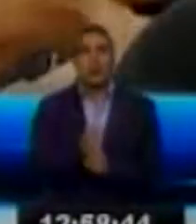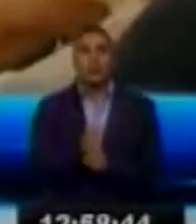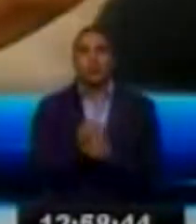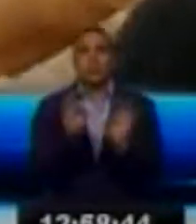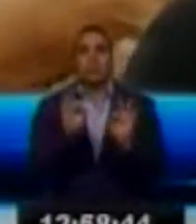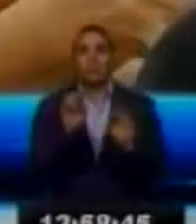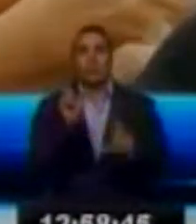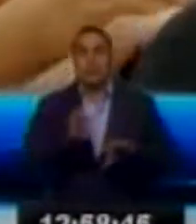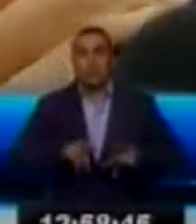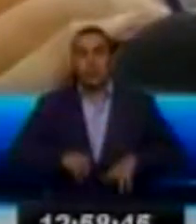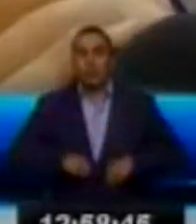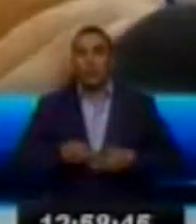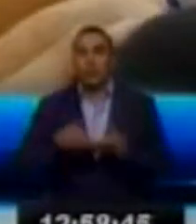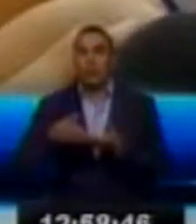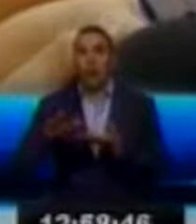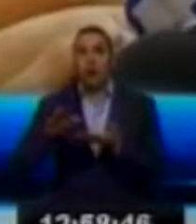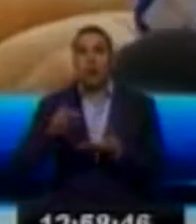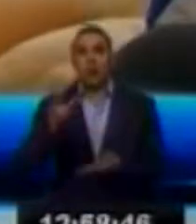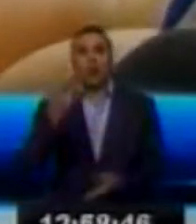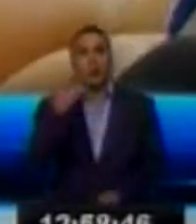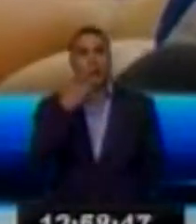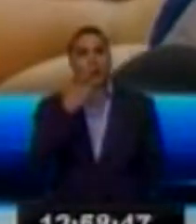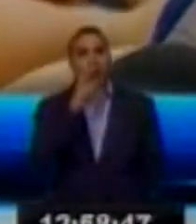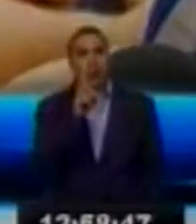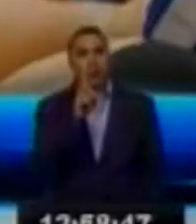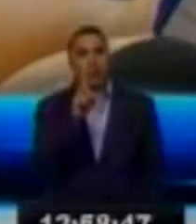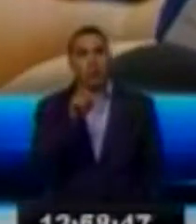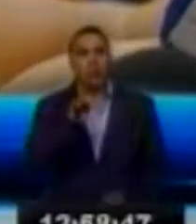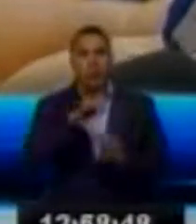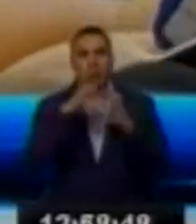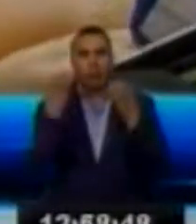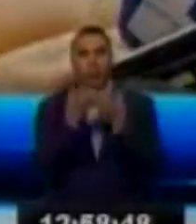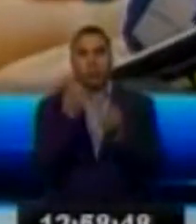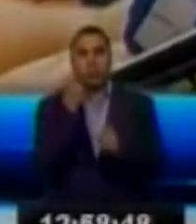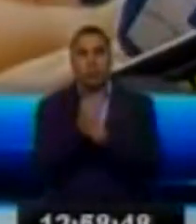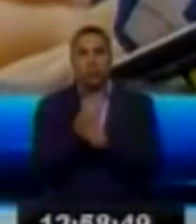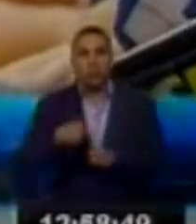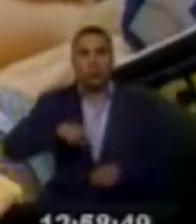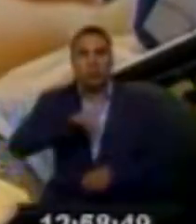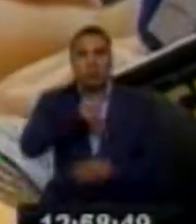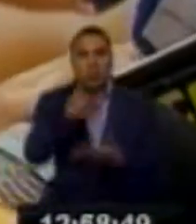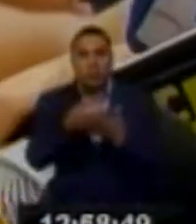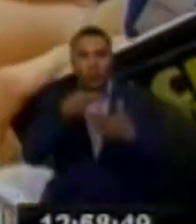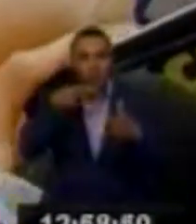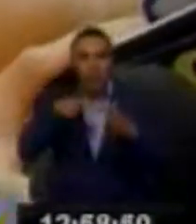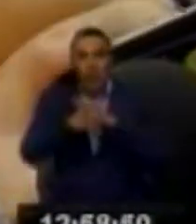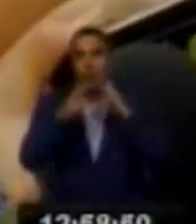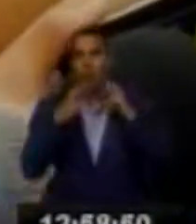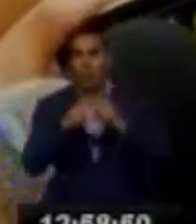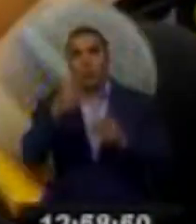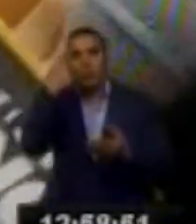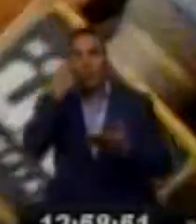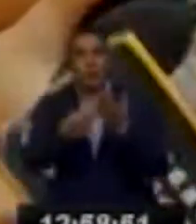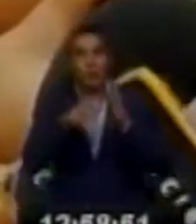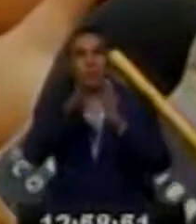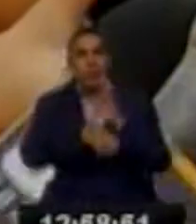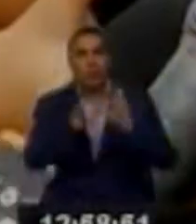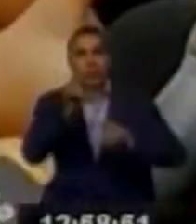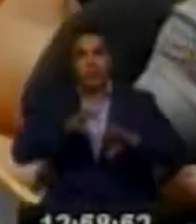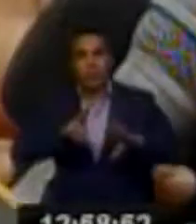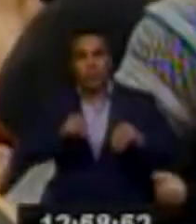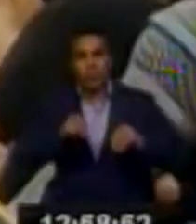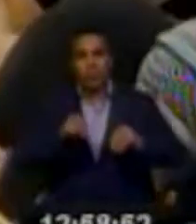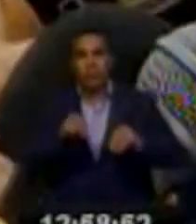los corruptos. Es muy raro que ahora que la Comisión del Debido Proceso están haciendo investigaciones para eliminar la violencia, hay